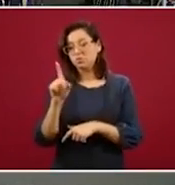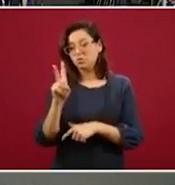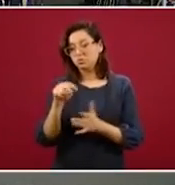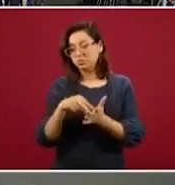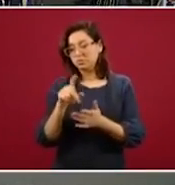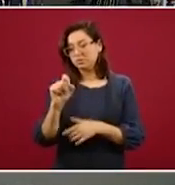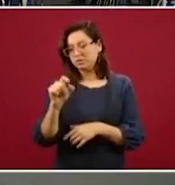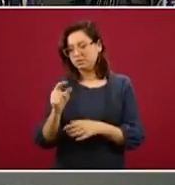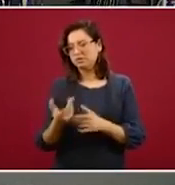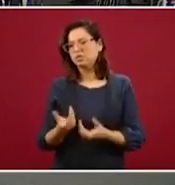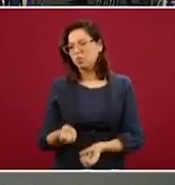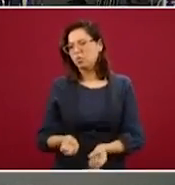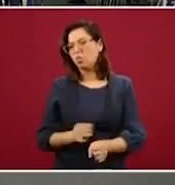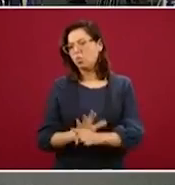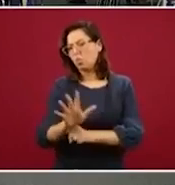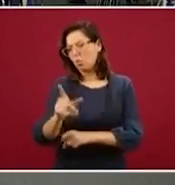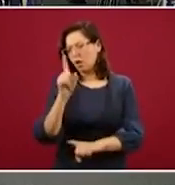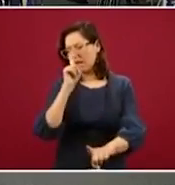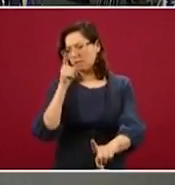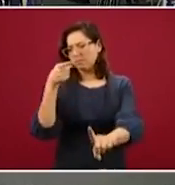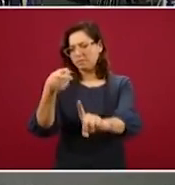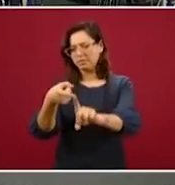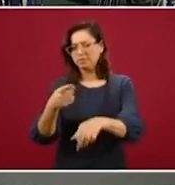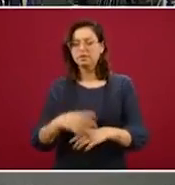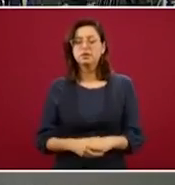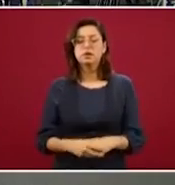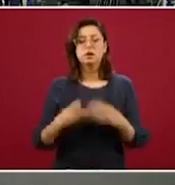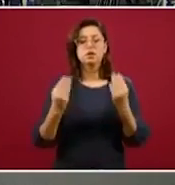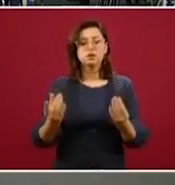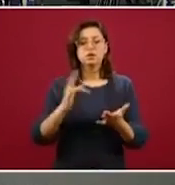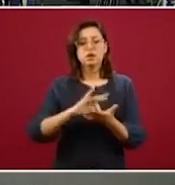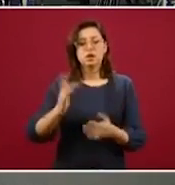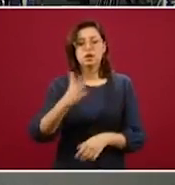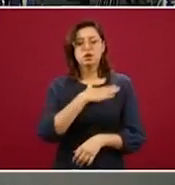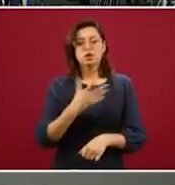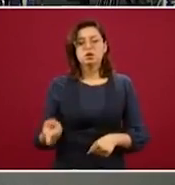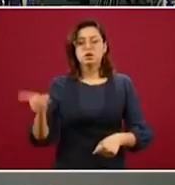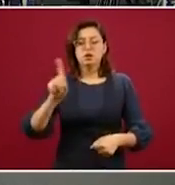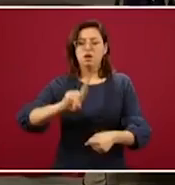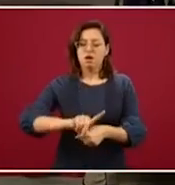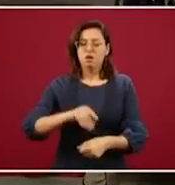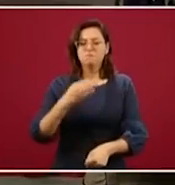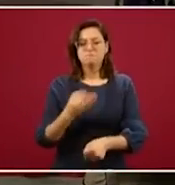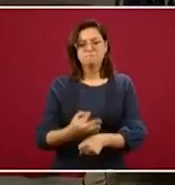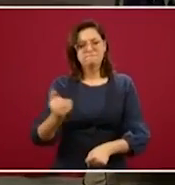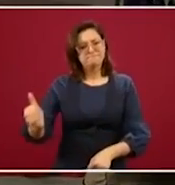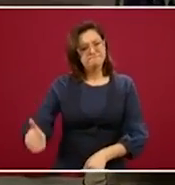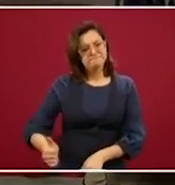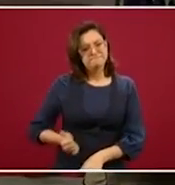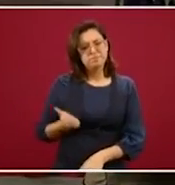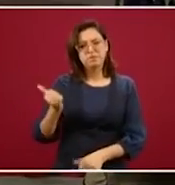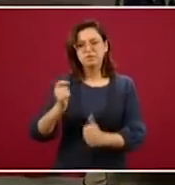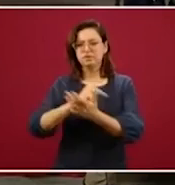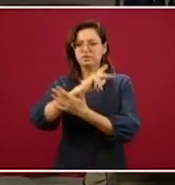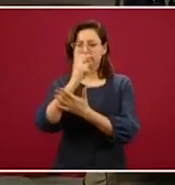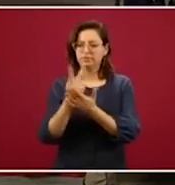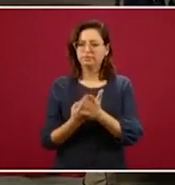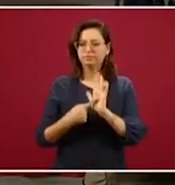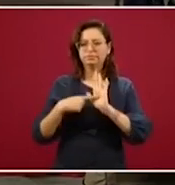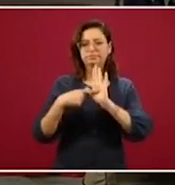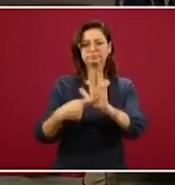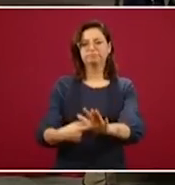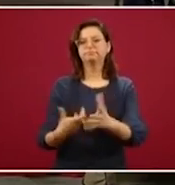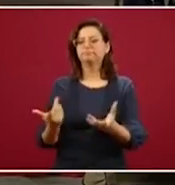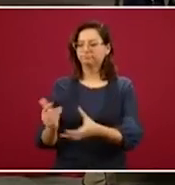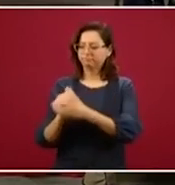Gracias. Muchas gracias, buenos días, por tener esta oportunidad de abundar más en el programa de microcréditos,